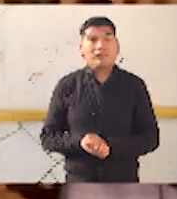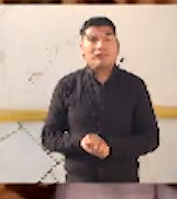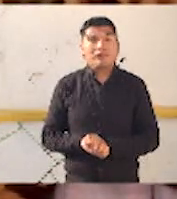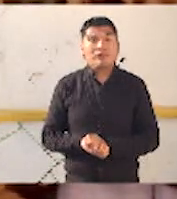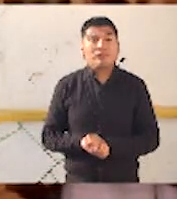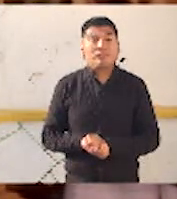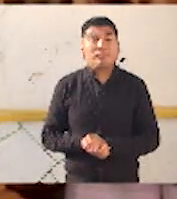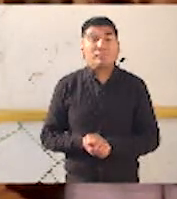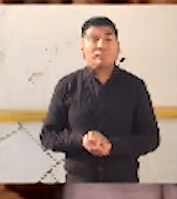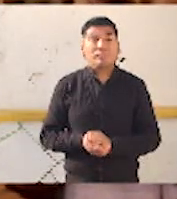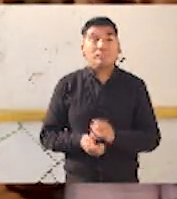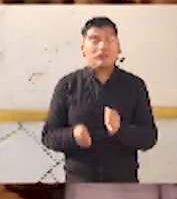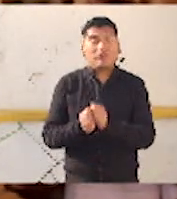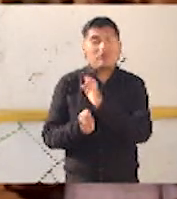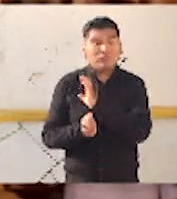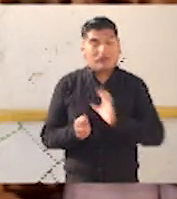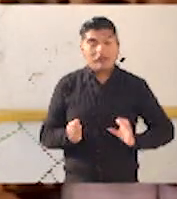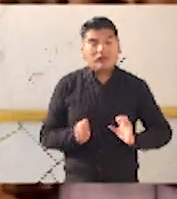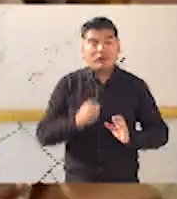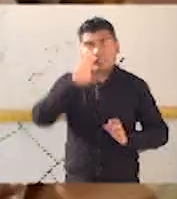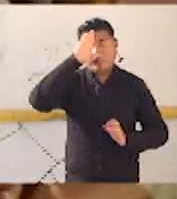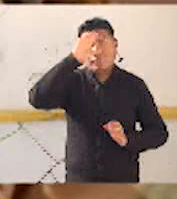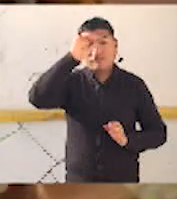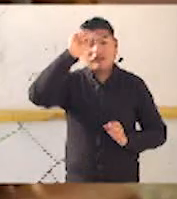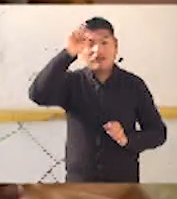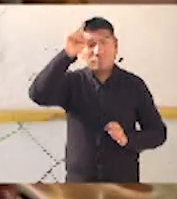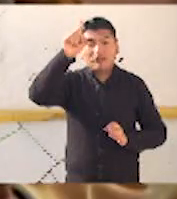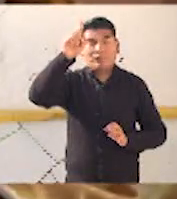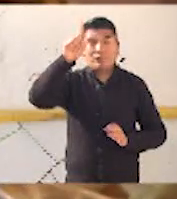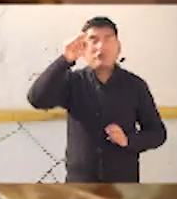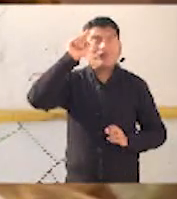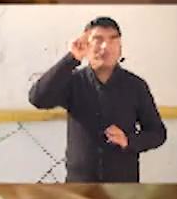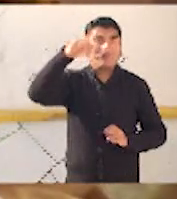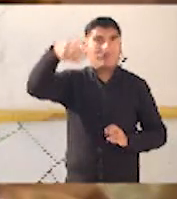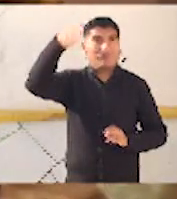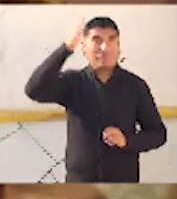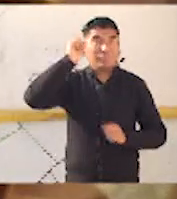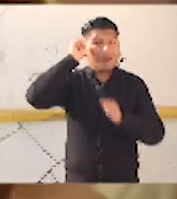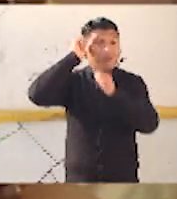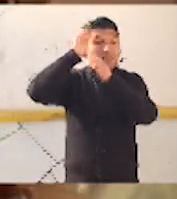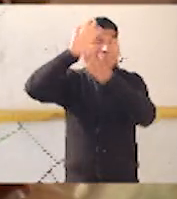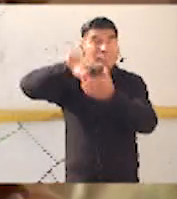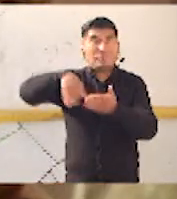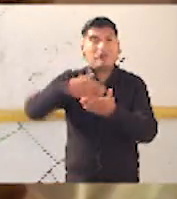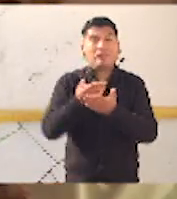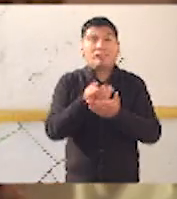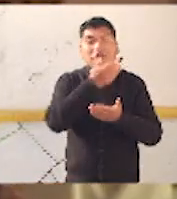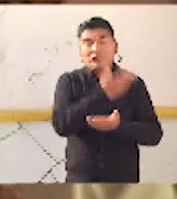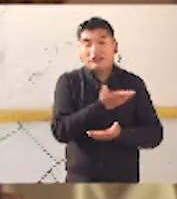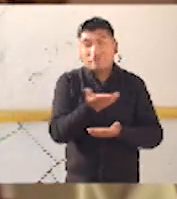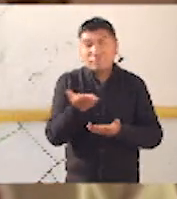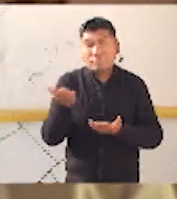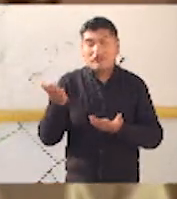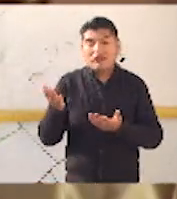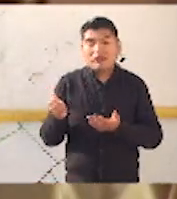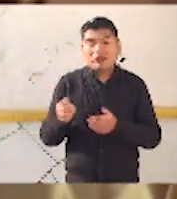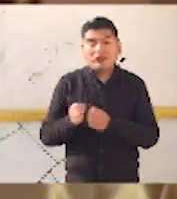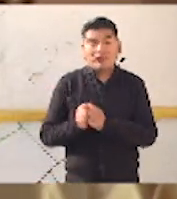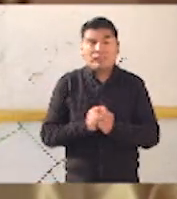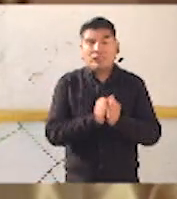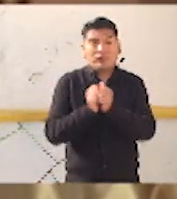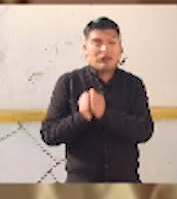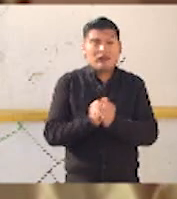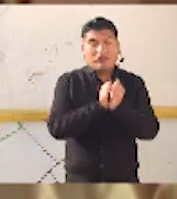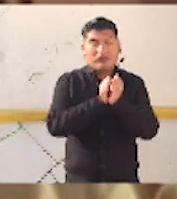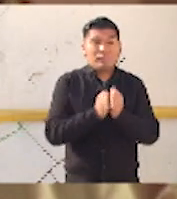Por Cristo, con Él y en Él, a ti, Dios Padre omnipotente, en